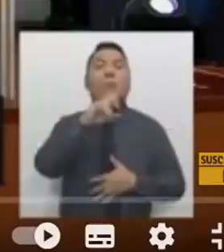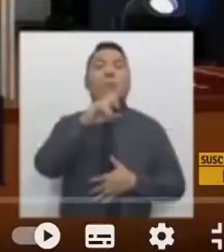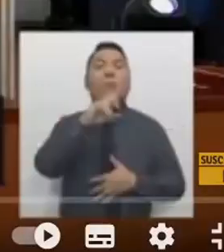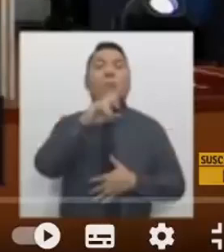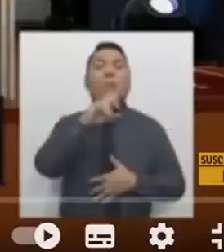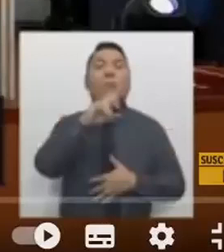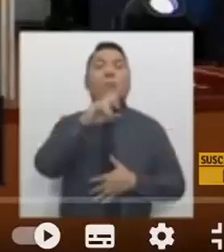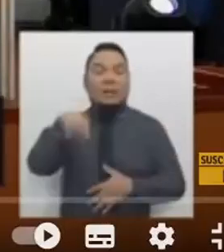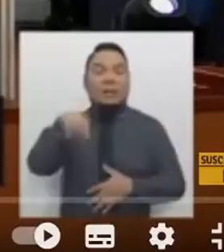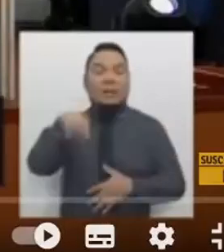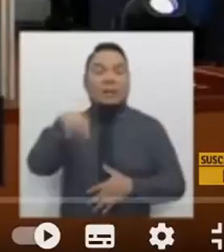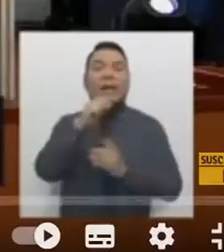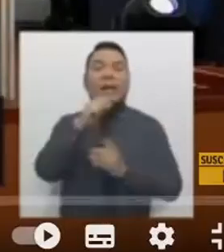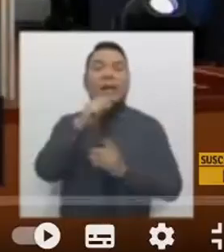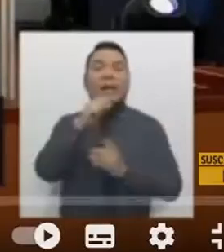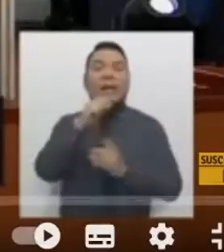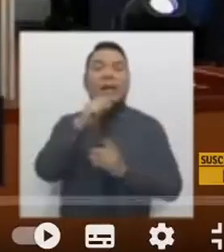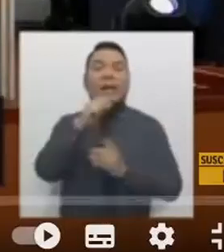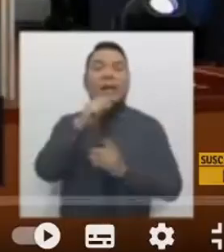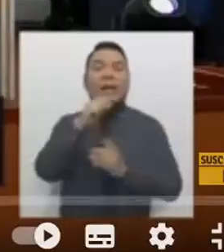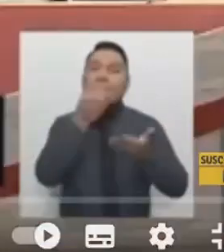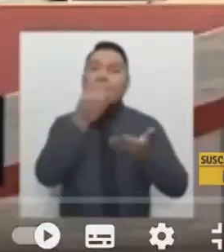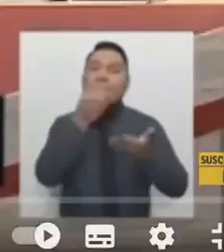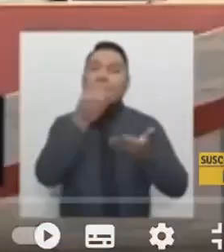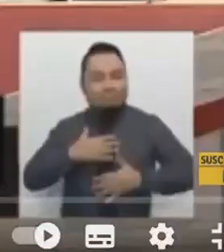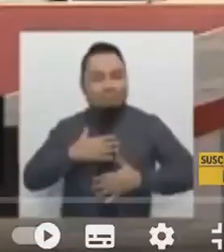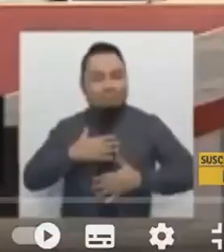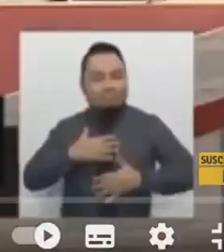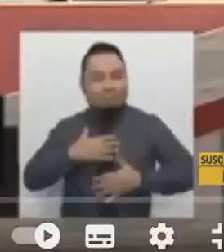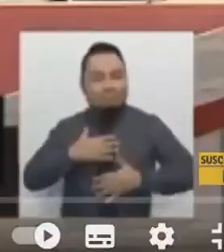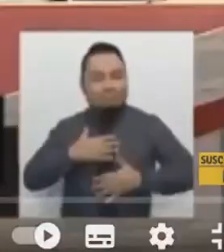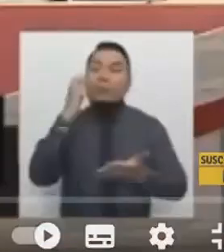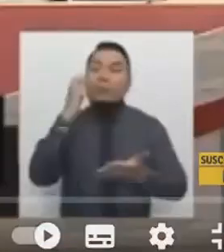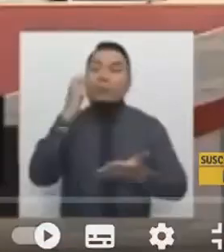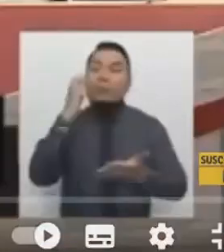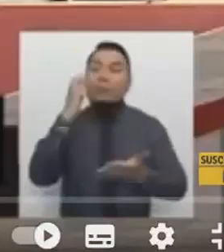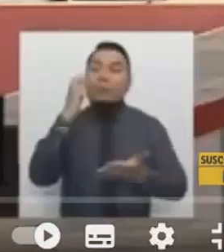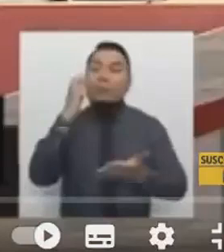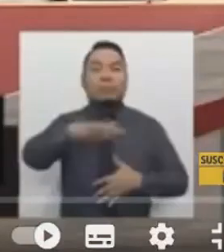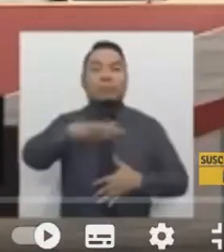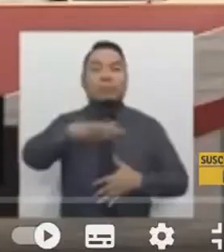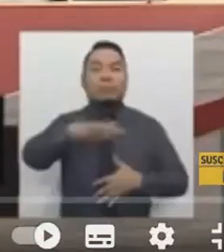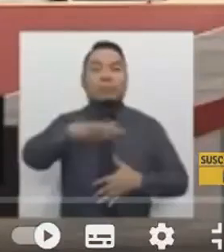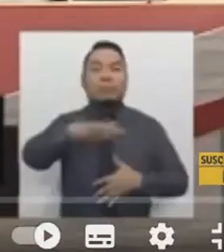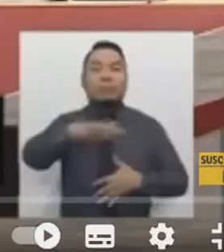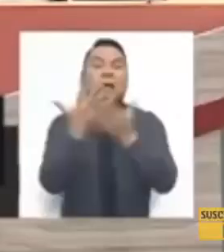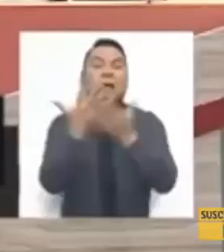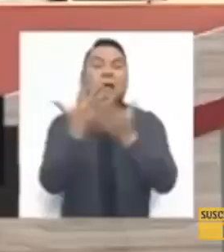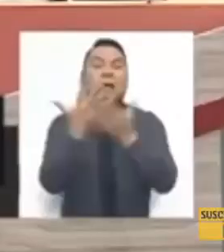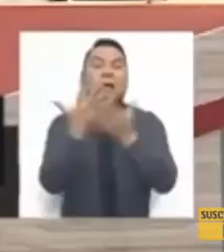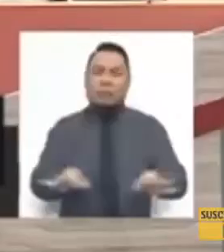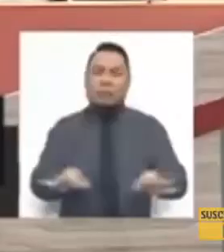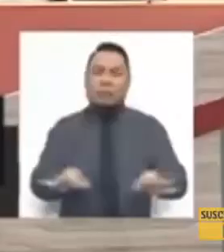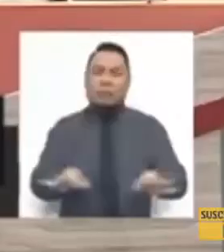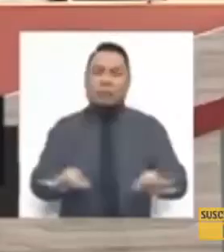Nacional de San Agustín. Les damos la más cordial bienvenida a la hermosa ciudad blanca de Arequipa para este importante